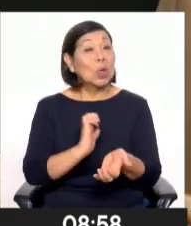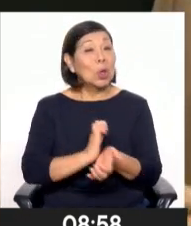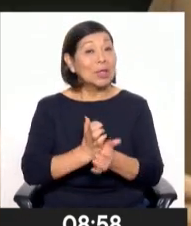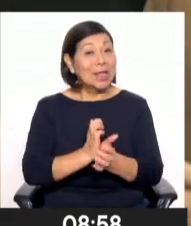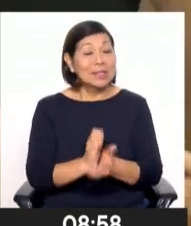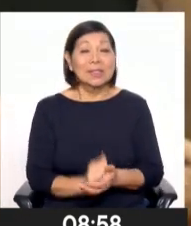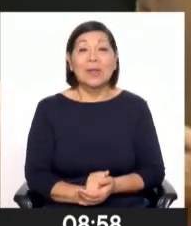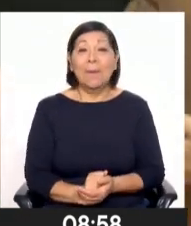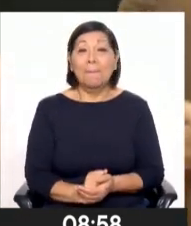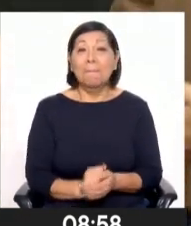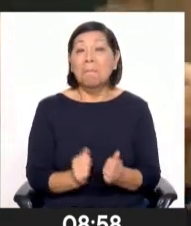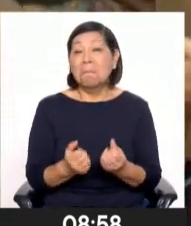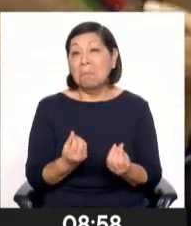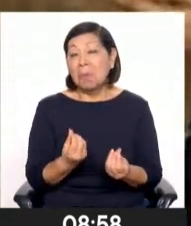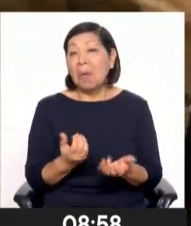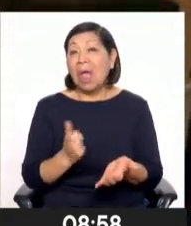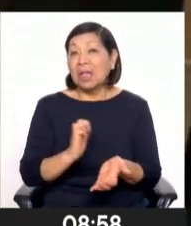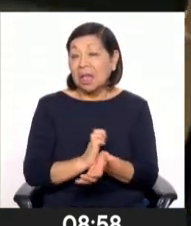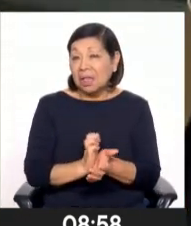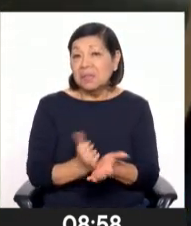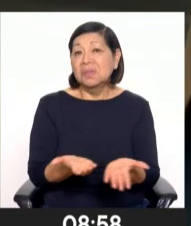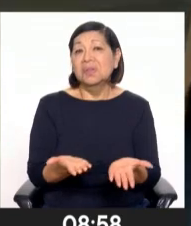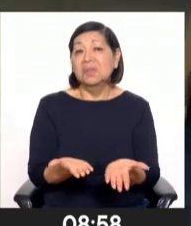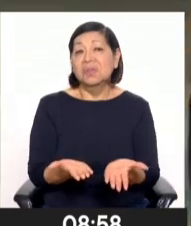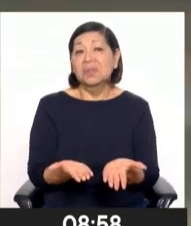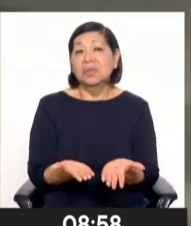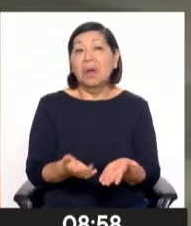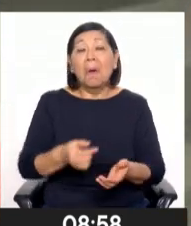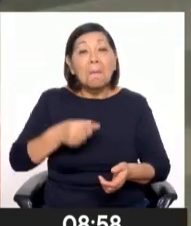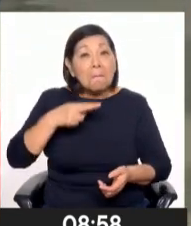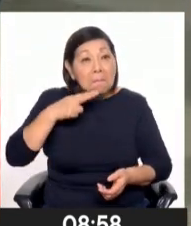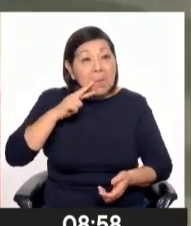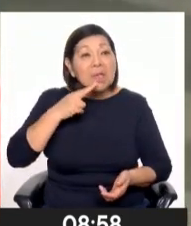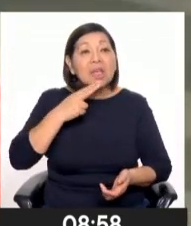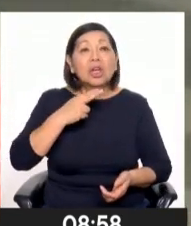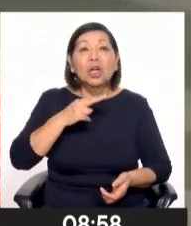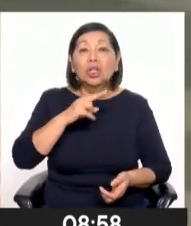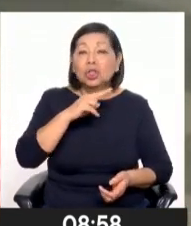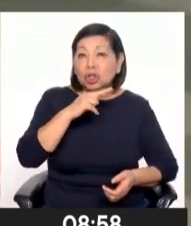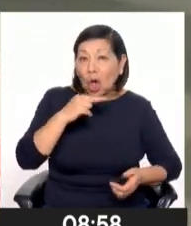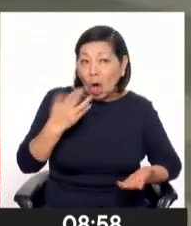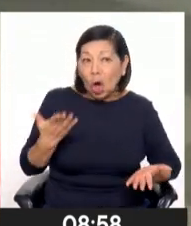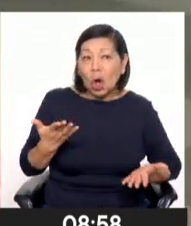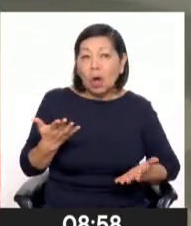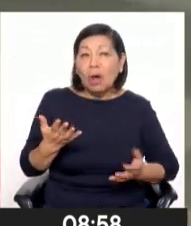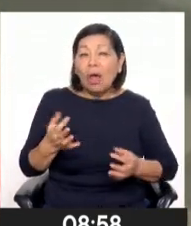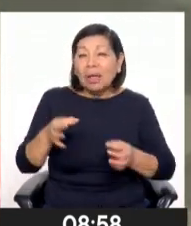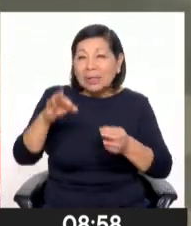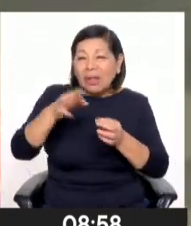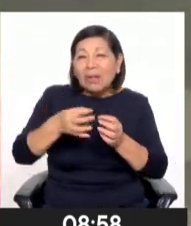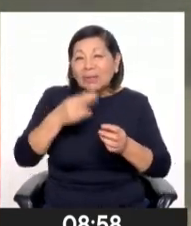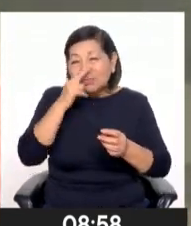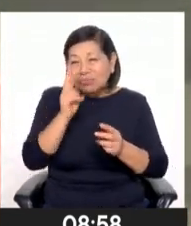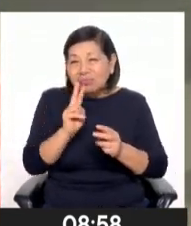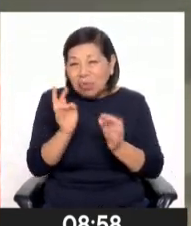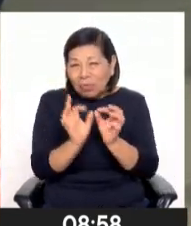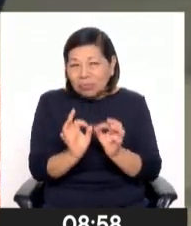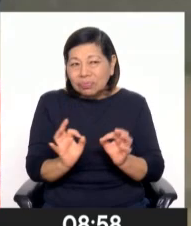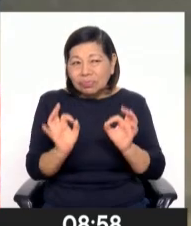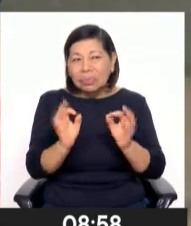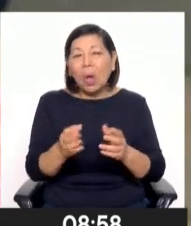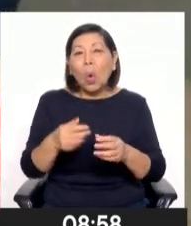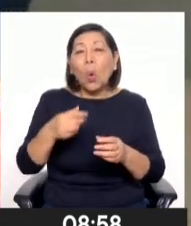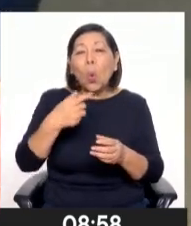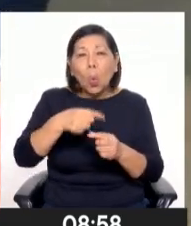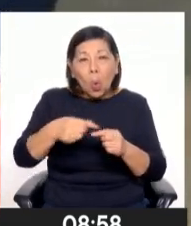de innovación como quesos con cobertura con vino con cacao hechos de finas hierbas hay innovaciones de quesos con